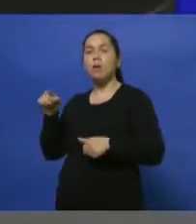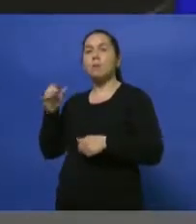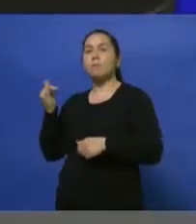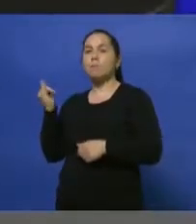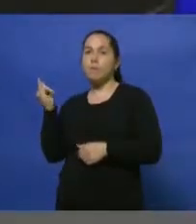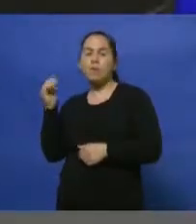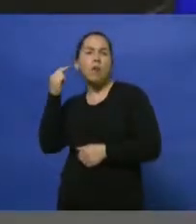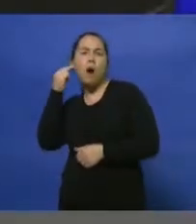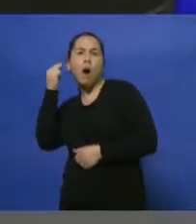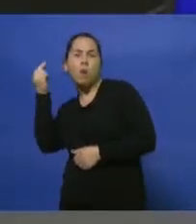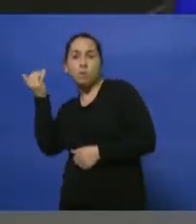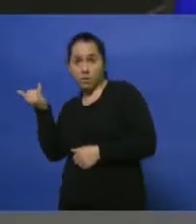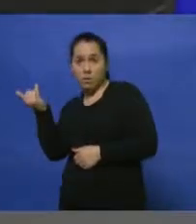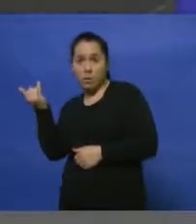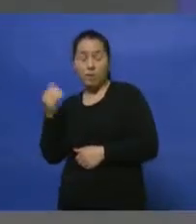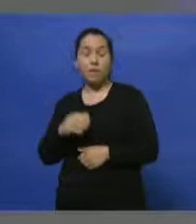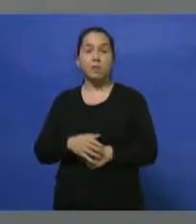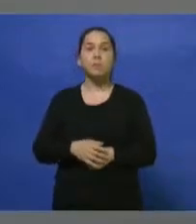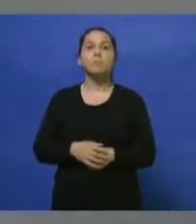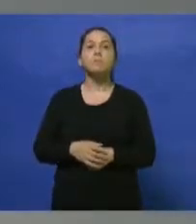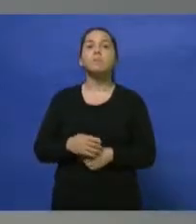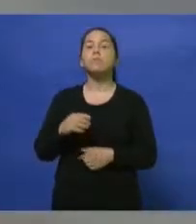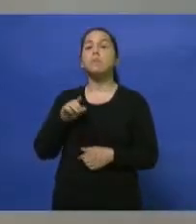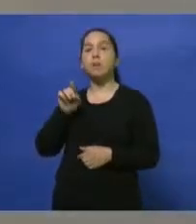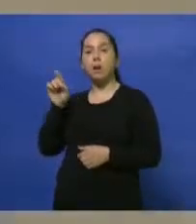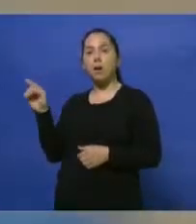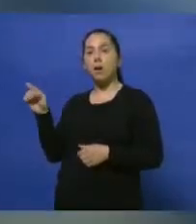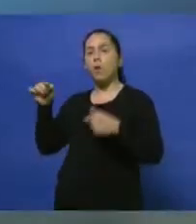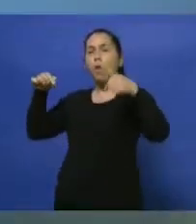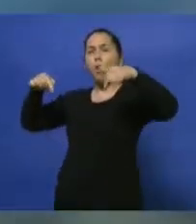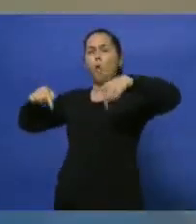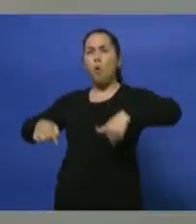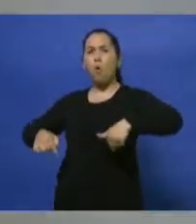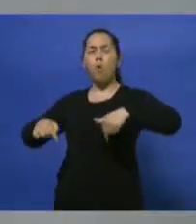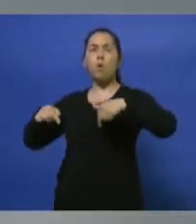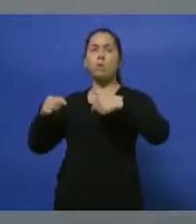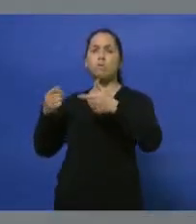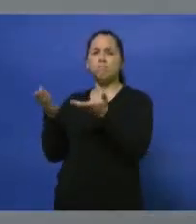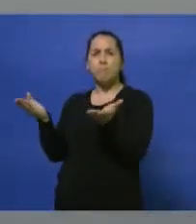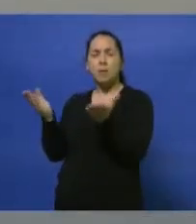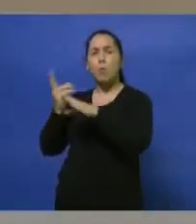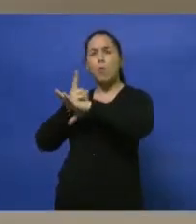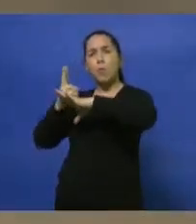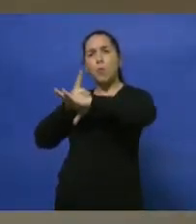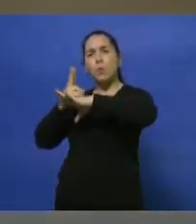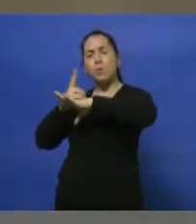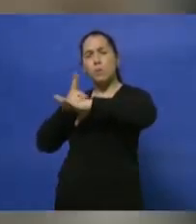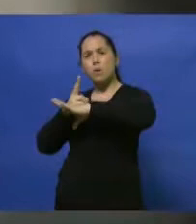lo voy comentando arriba. Con audio, vamos al video. Esto pasaba hoy, fíjense lo que es. Esto es Villanueva, me ayudan desde